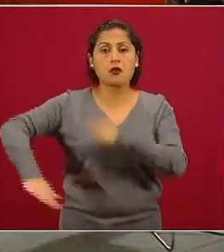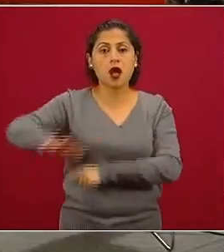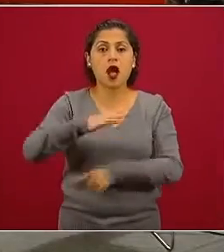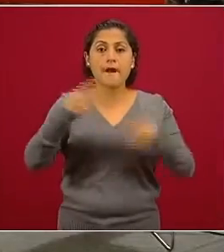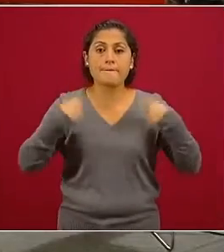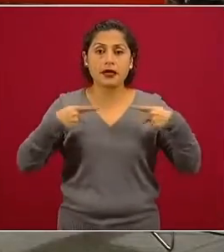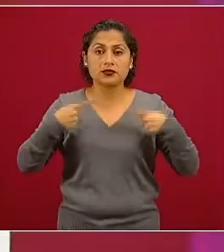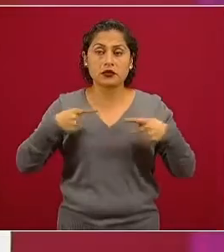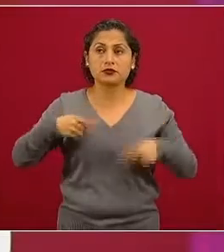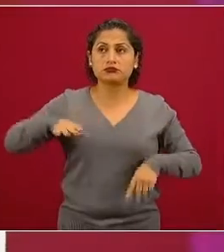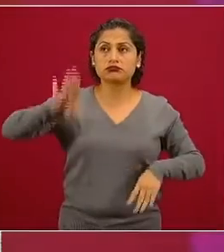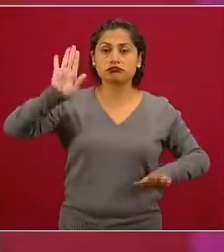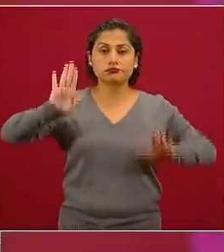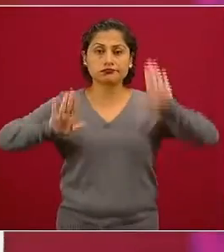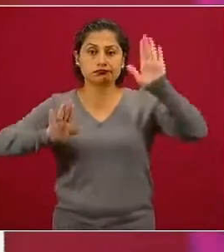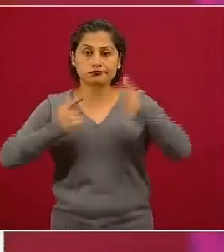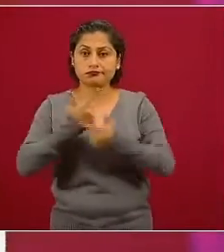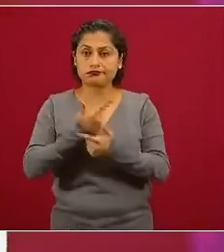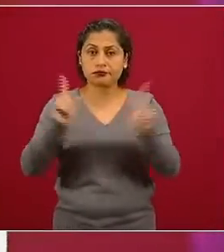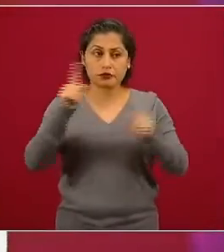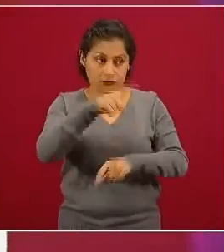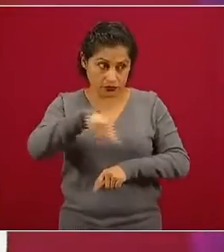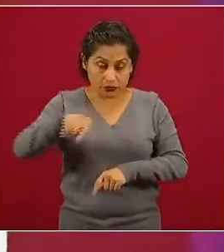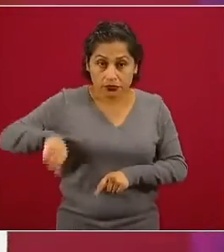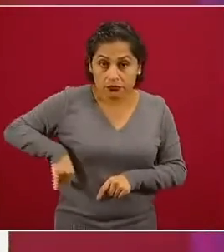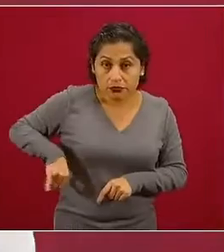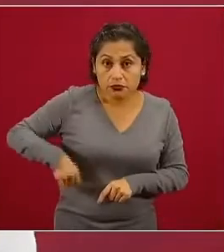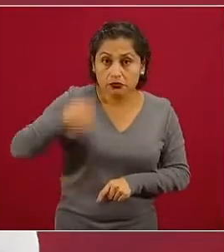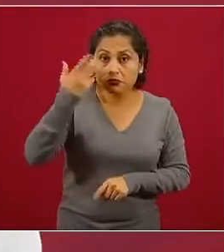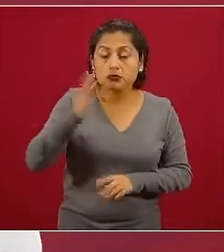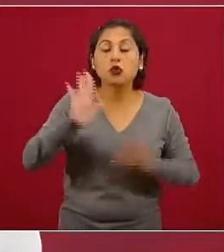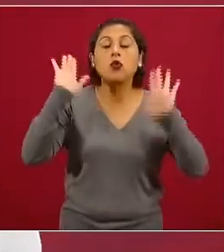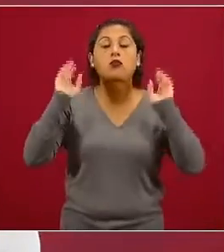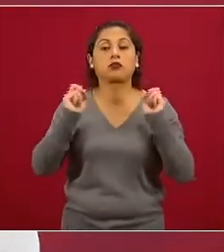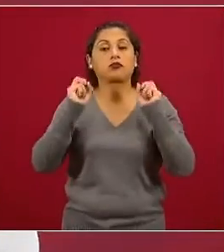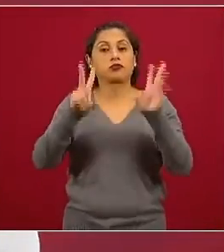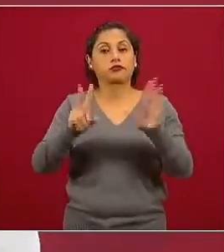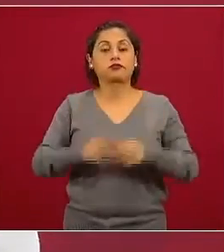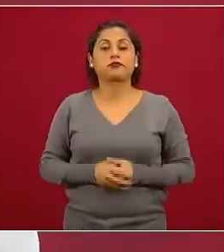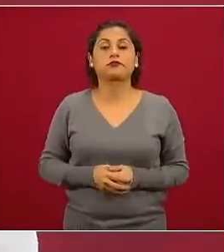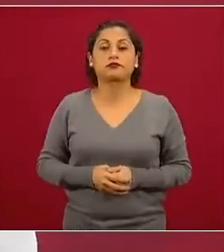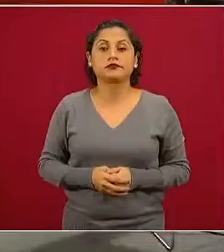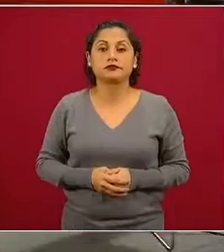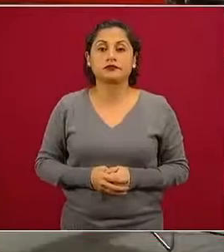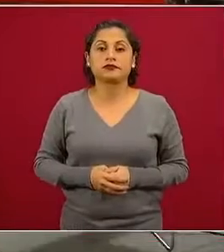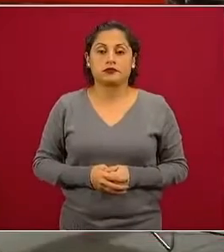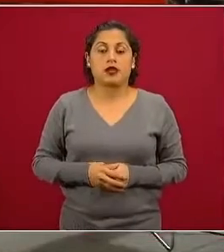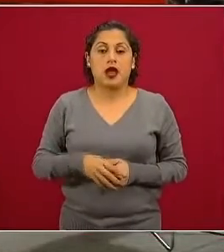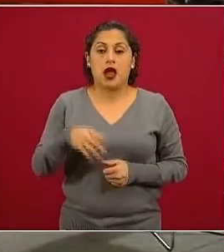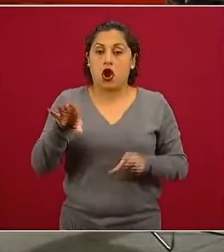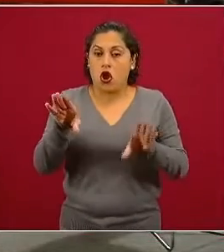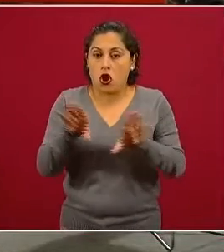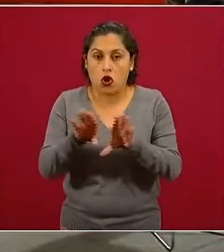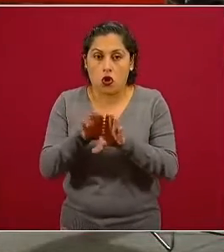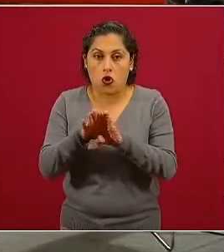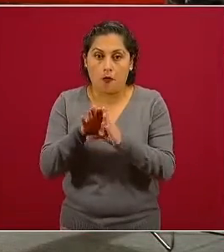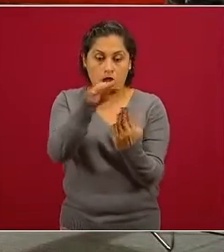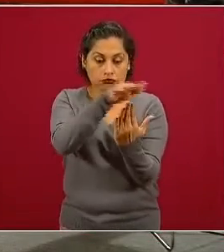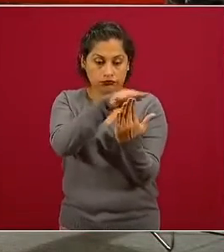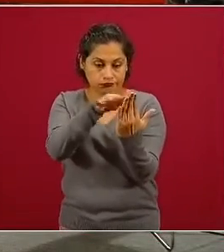Para este proceso de investigación clínica, insisto, participan sujetos humanos, en todos los casos es voluntario, eso no depende